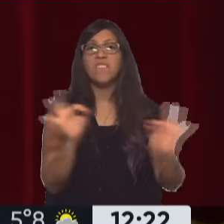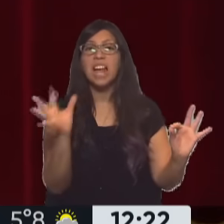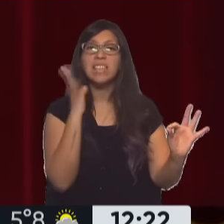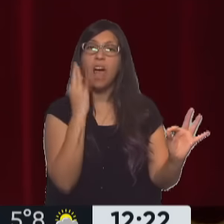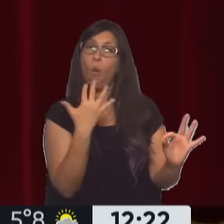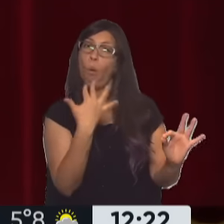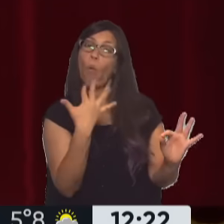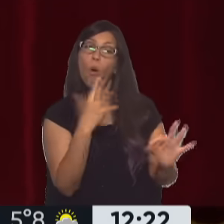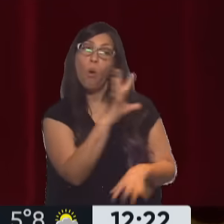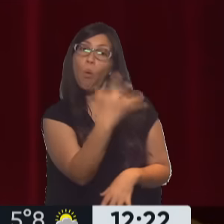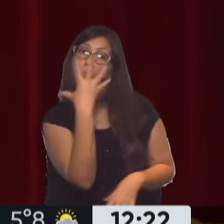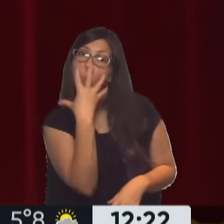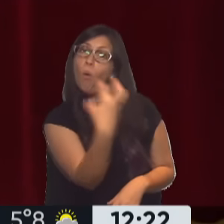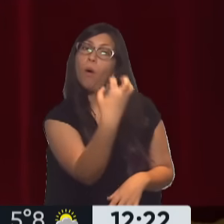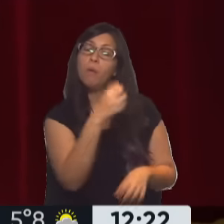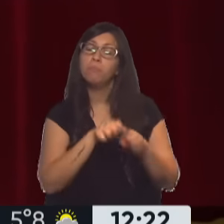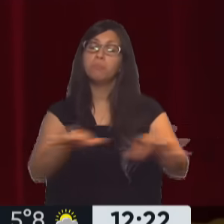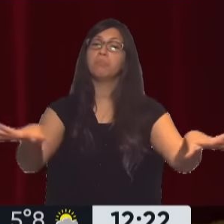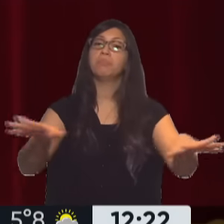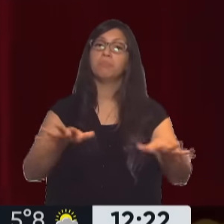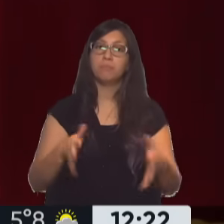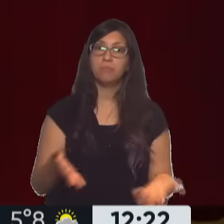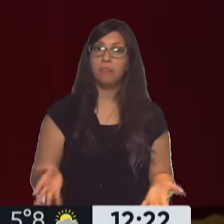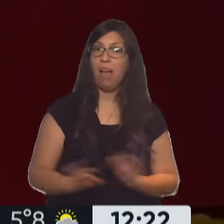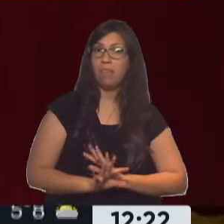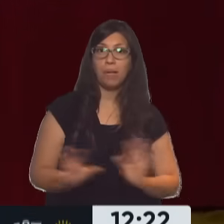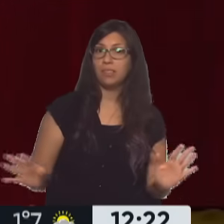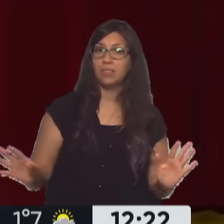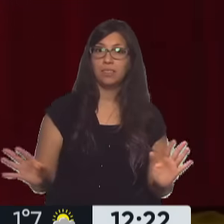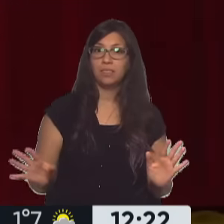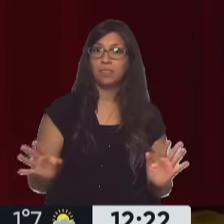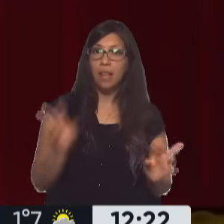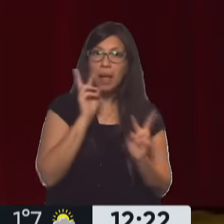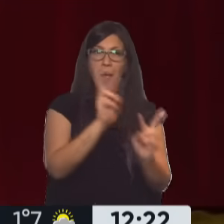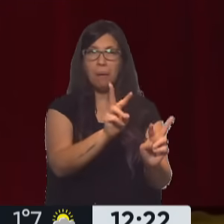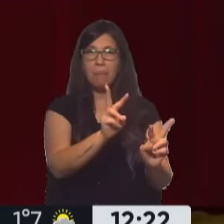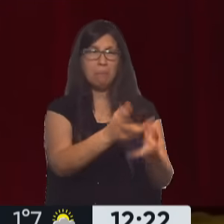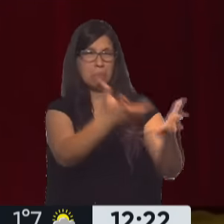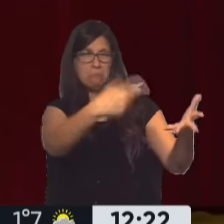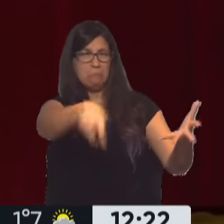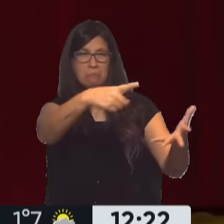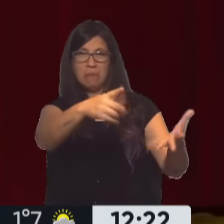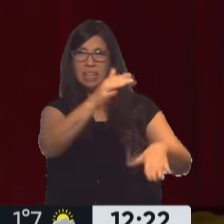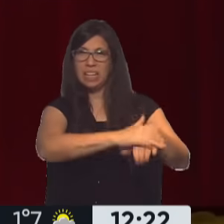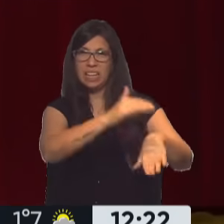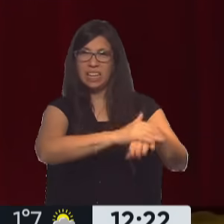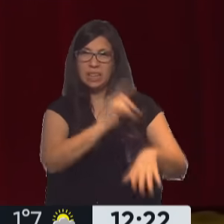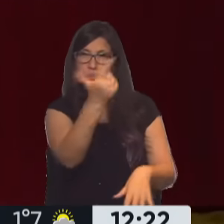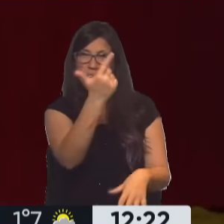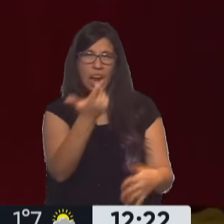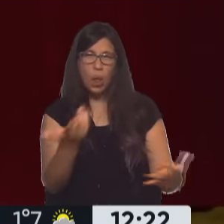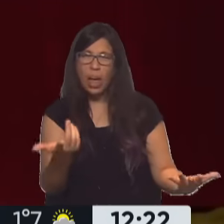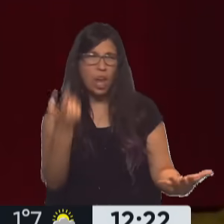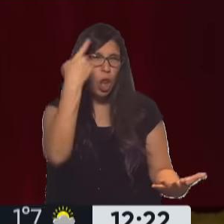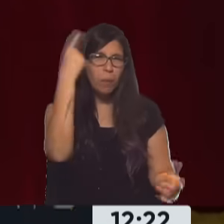para generar un título en los medios estamos frente a una manga de irresponsables que no